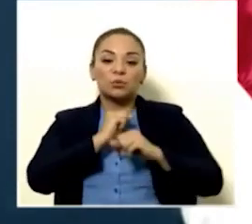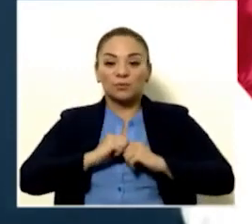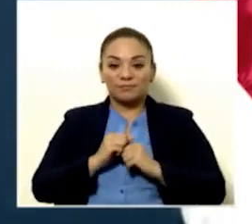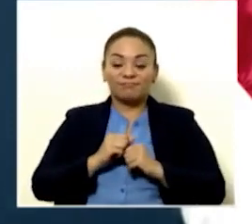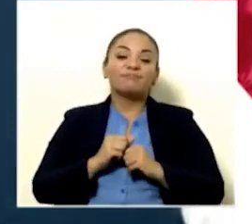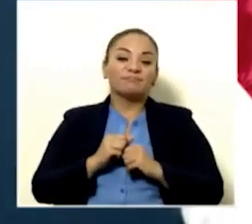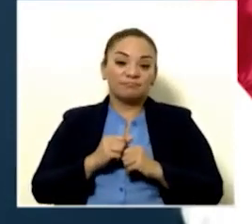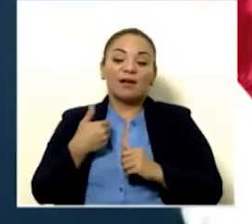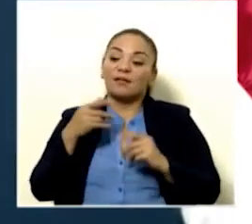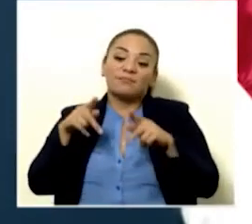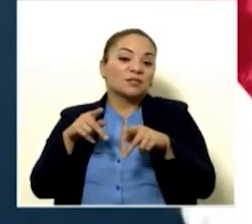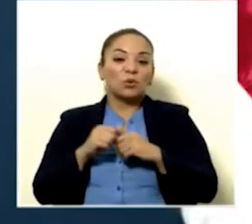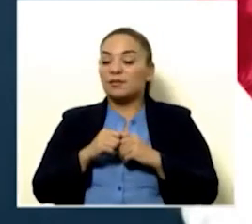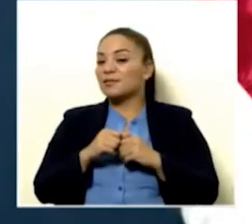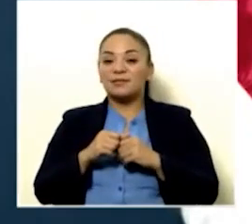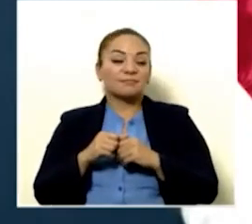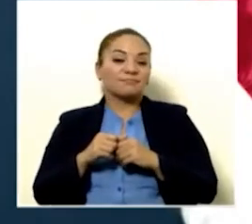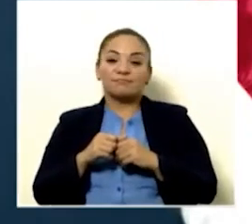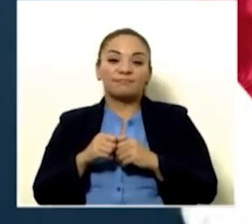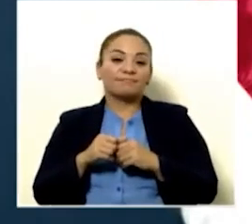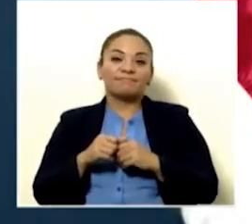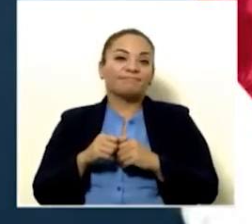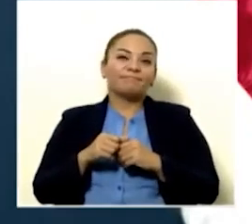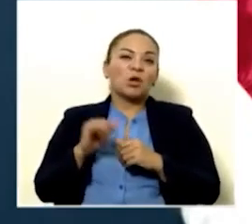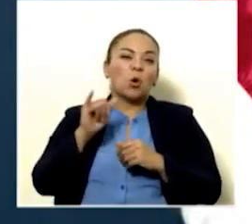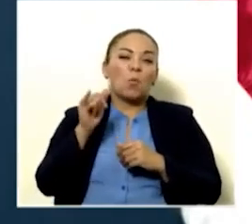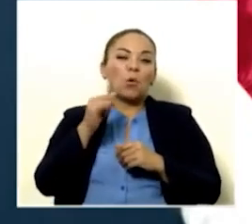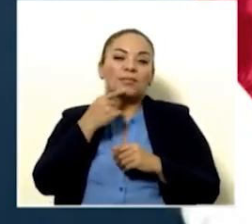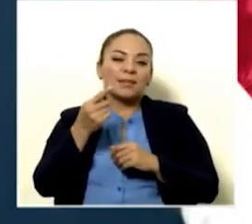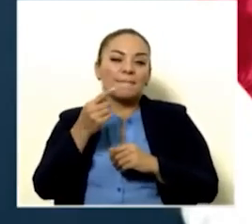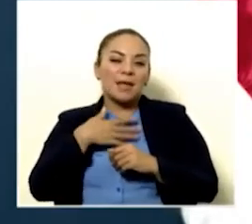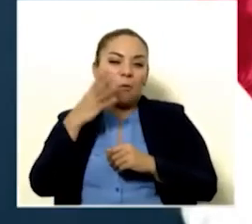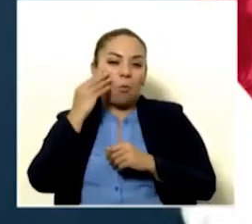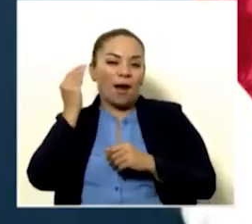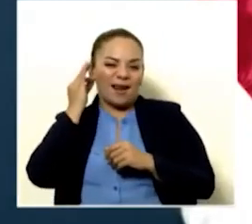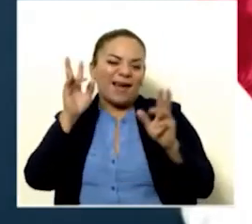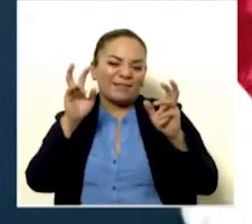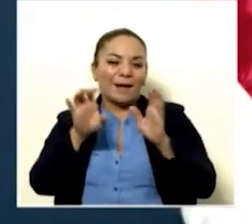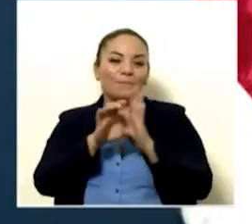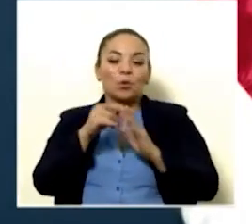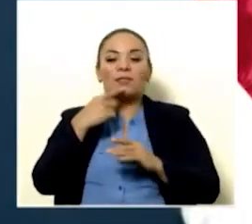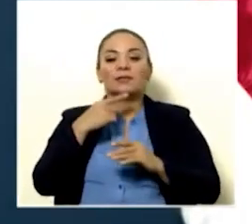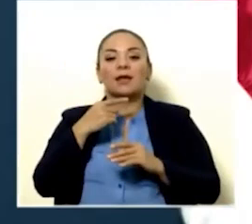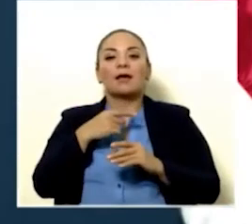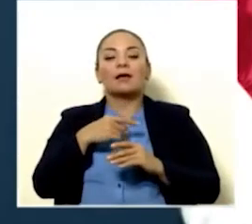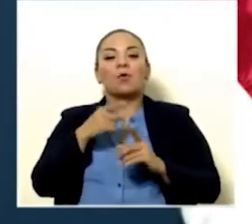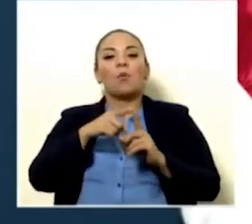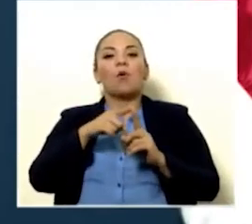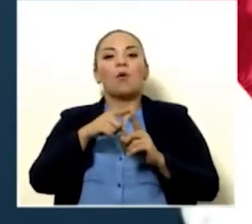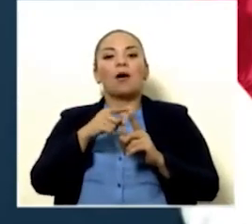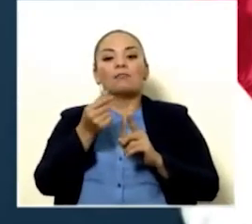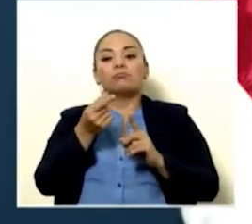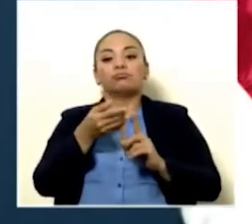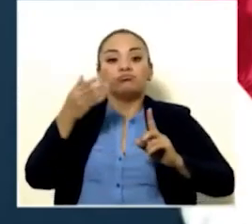no quieren que paguemos, que le metamos, como diría mi abuelita, un guamazo a la deuda con esos fondos y bajemos la tasa de